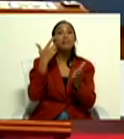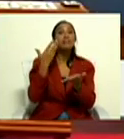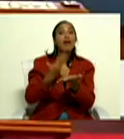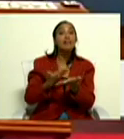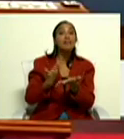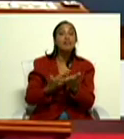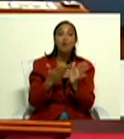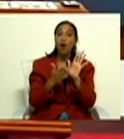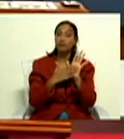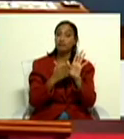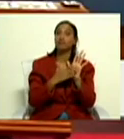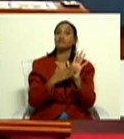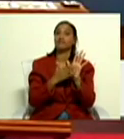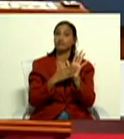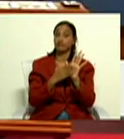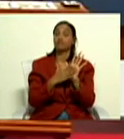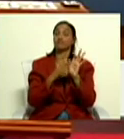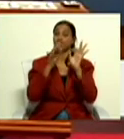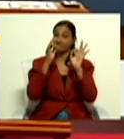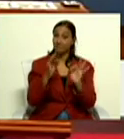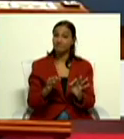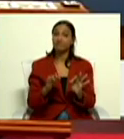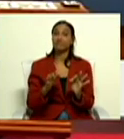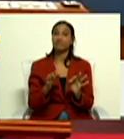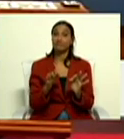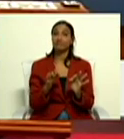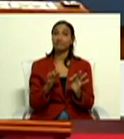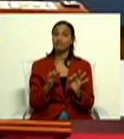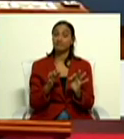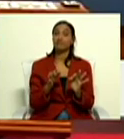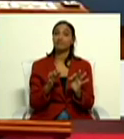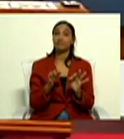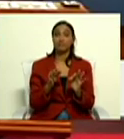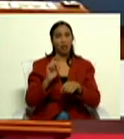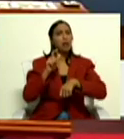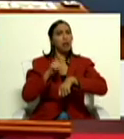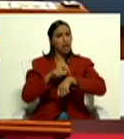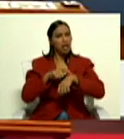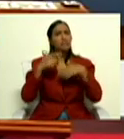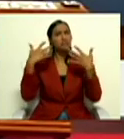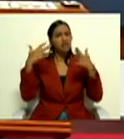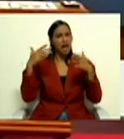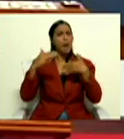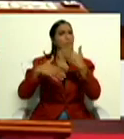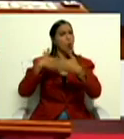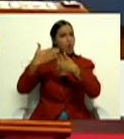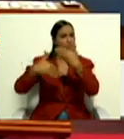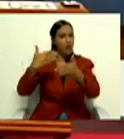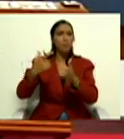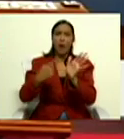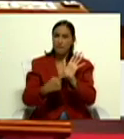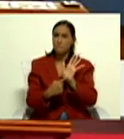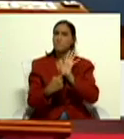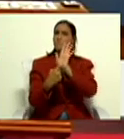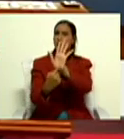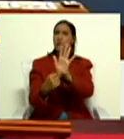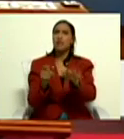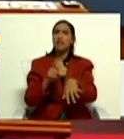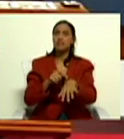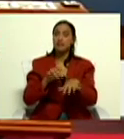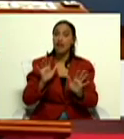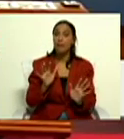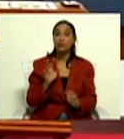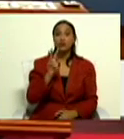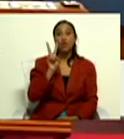mucho más contundentes que en el tiempo prudencial la revelaremos, donde ambos sujetos se